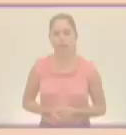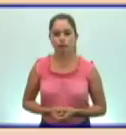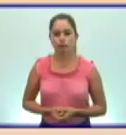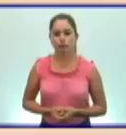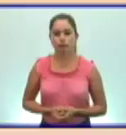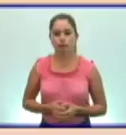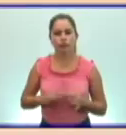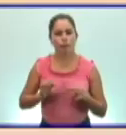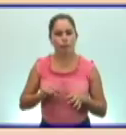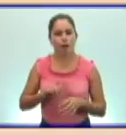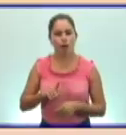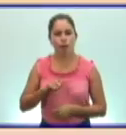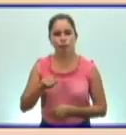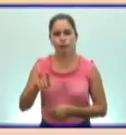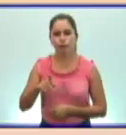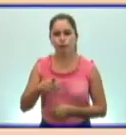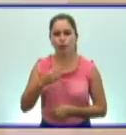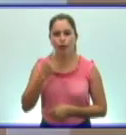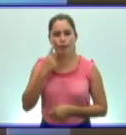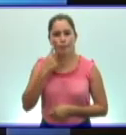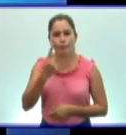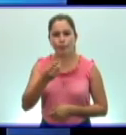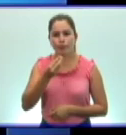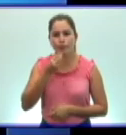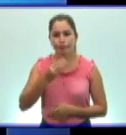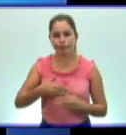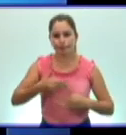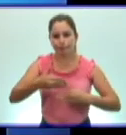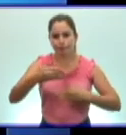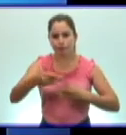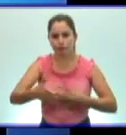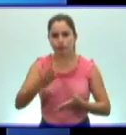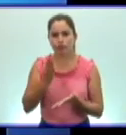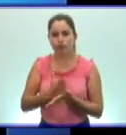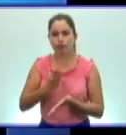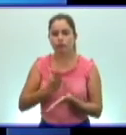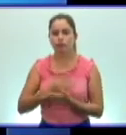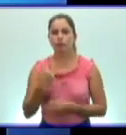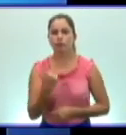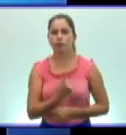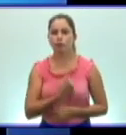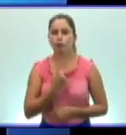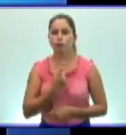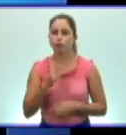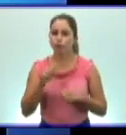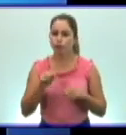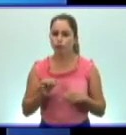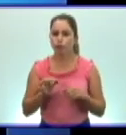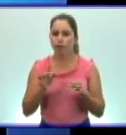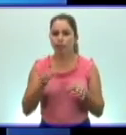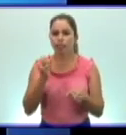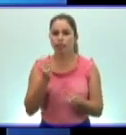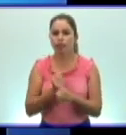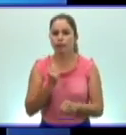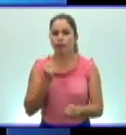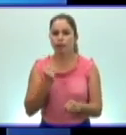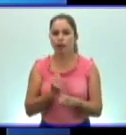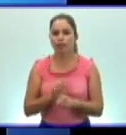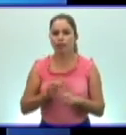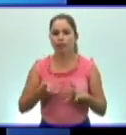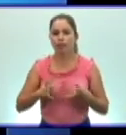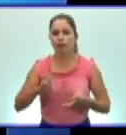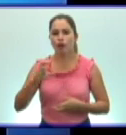Pues bien, como ustedes han podido apreciar en el desarrollo de la clase, nosotros nos hemos dedicado a trabajar de forma cuantitativa